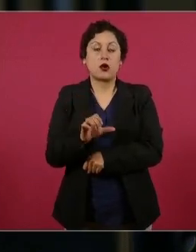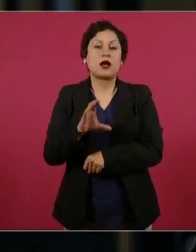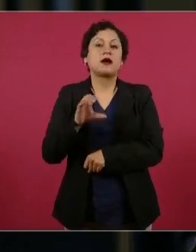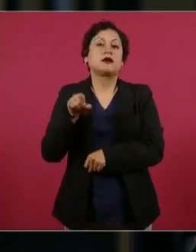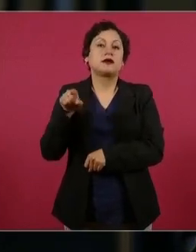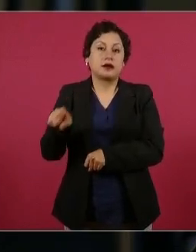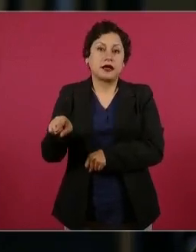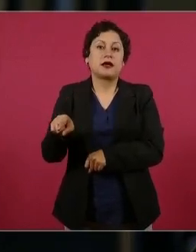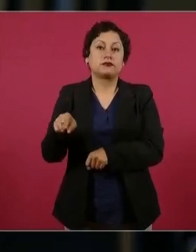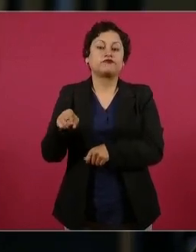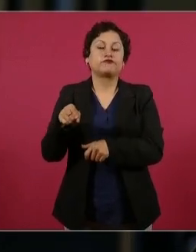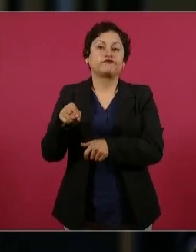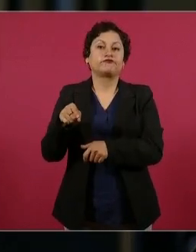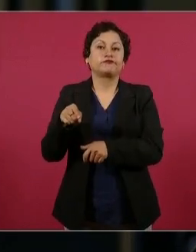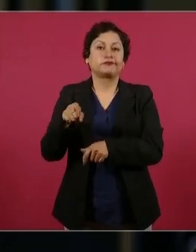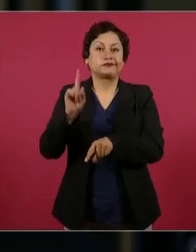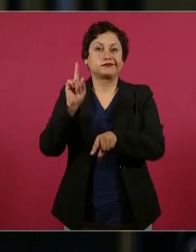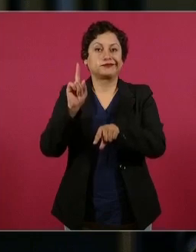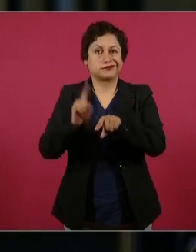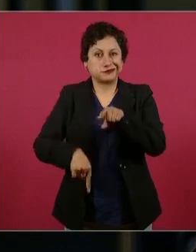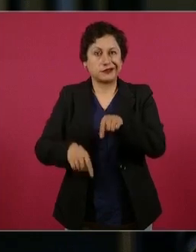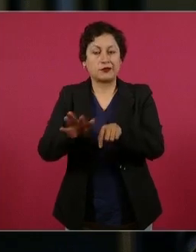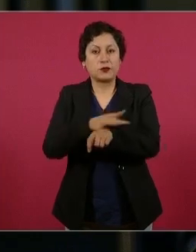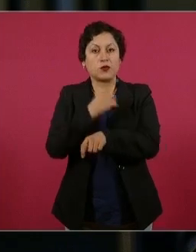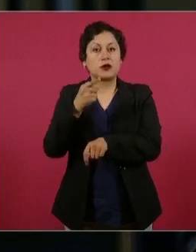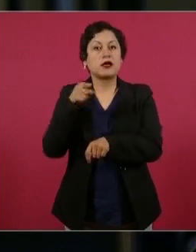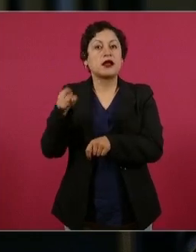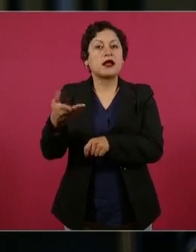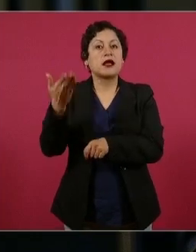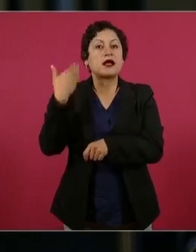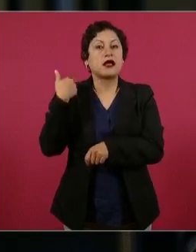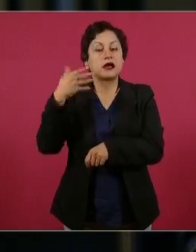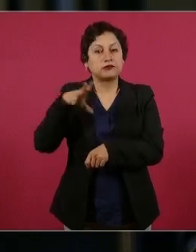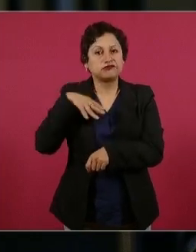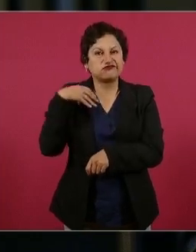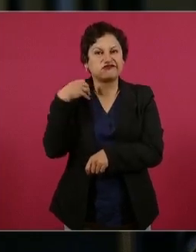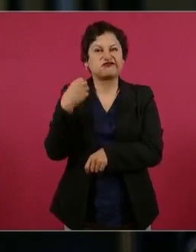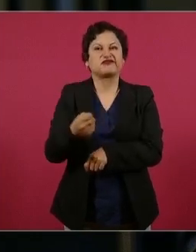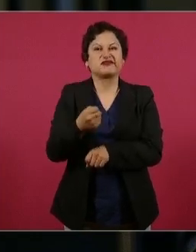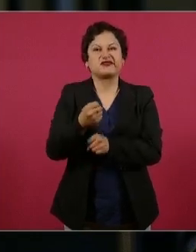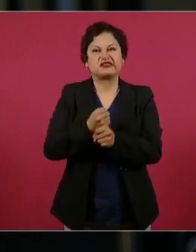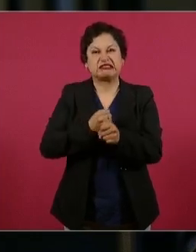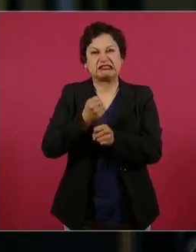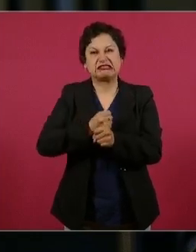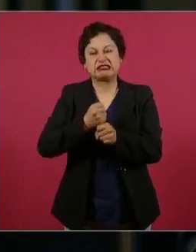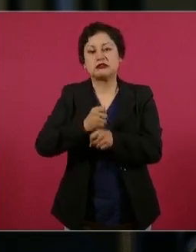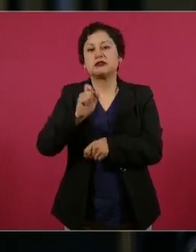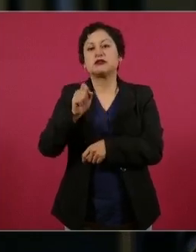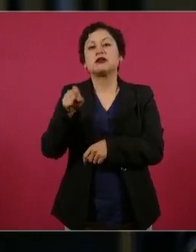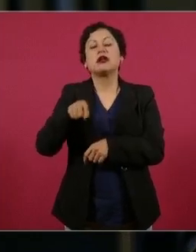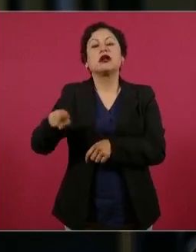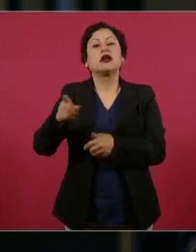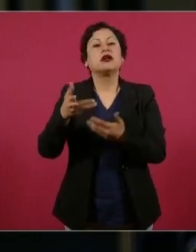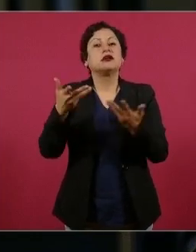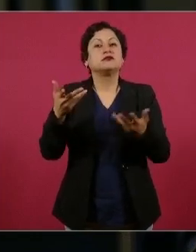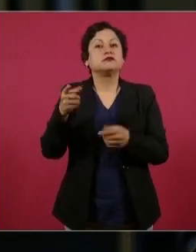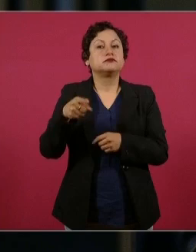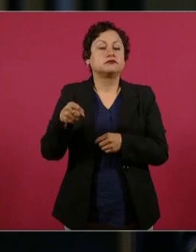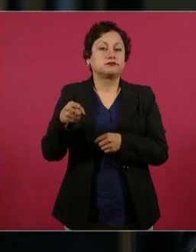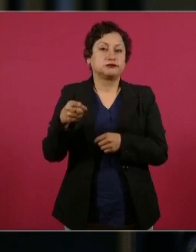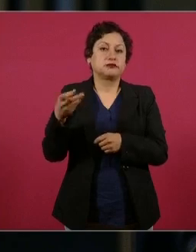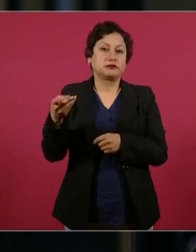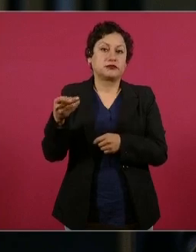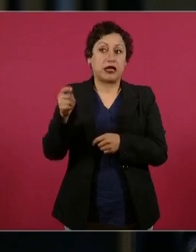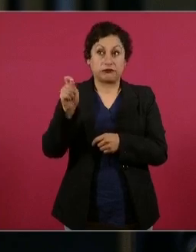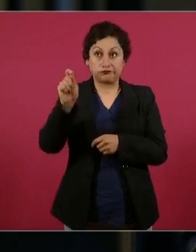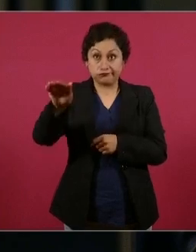Civil por los abusos. También solicitaron a la Fiscalía General de la República asumir la investigación por lo sucedido